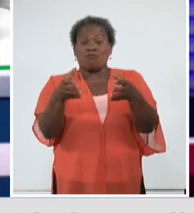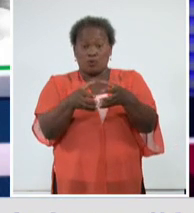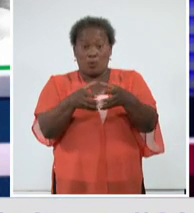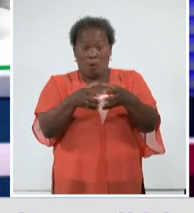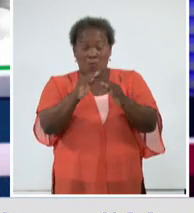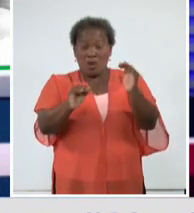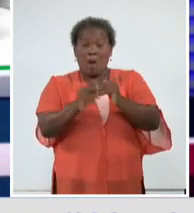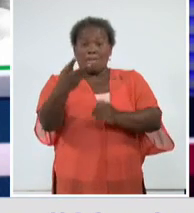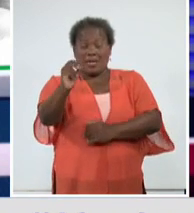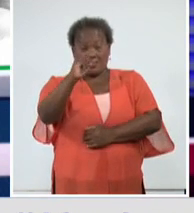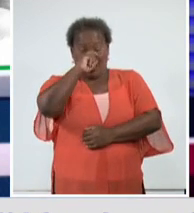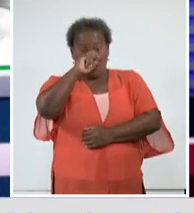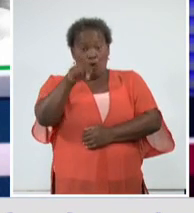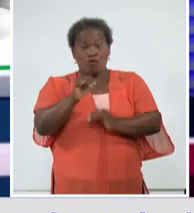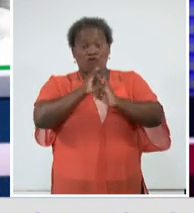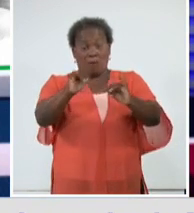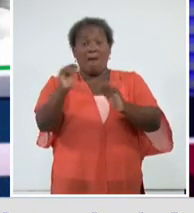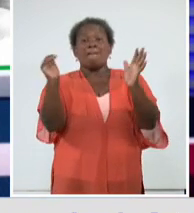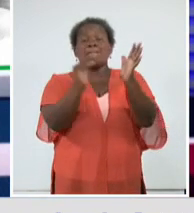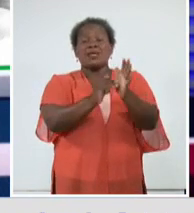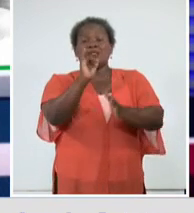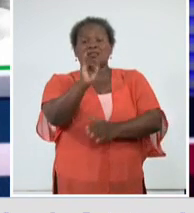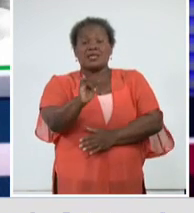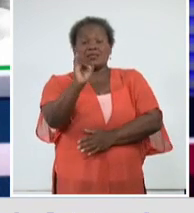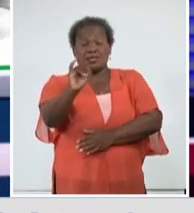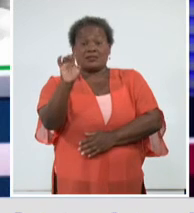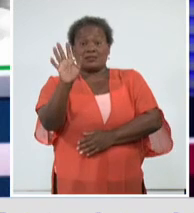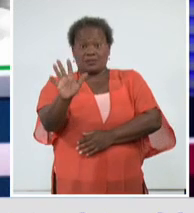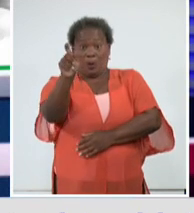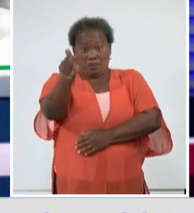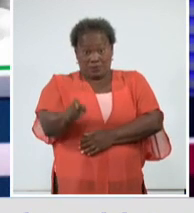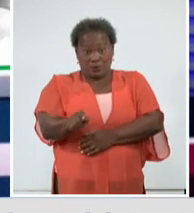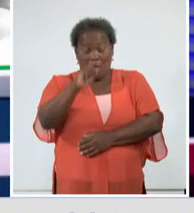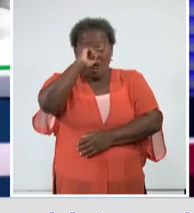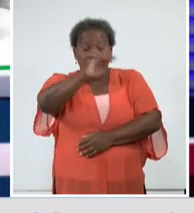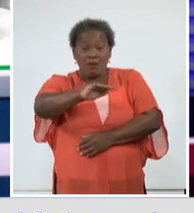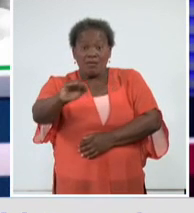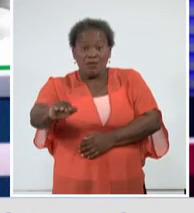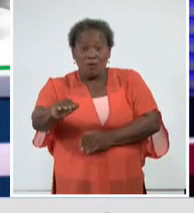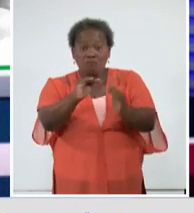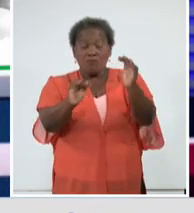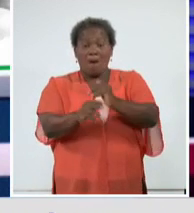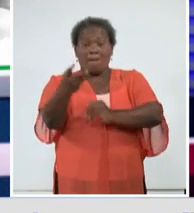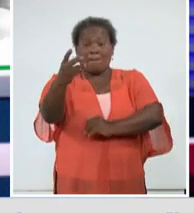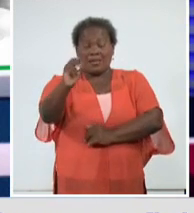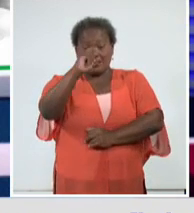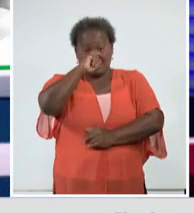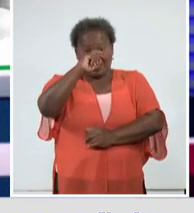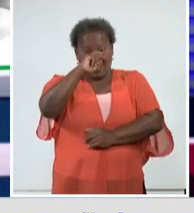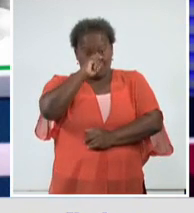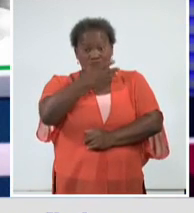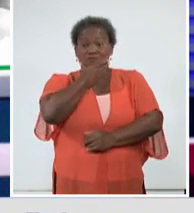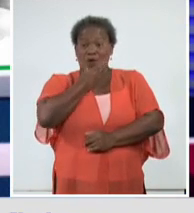hoy 1.665 casos positivos en menores de 20 años, en adolescentes,